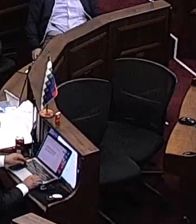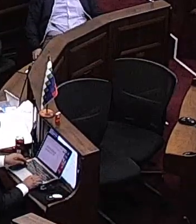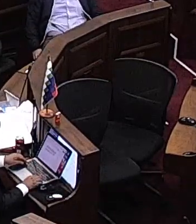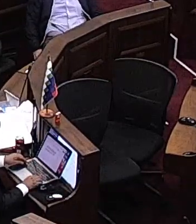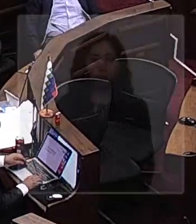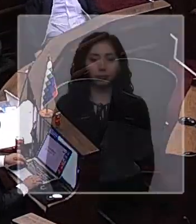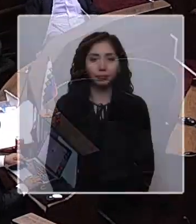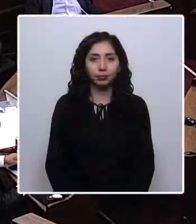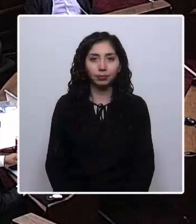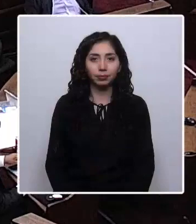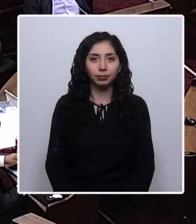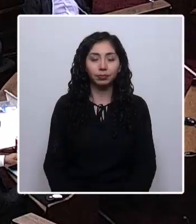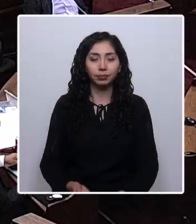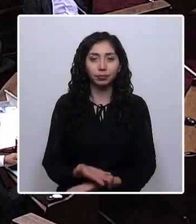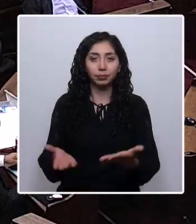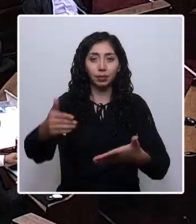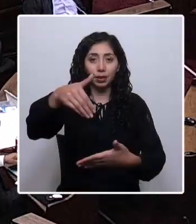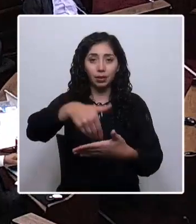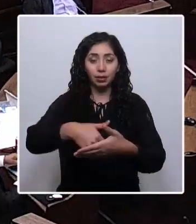¿Han emitido su voto?